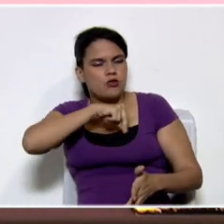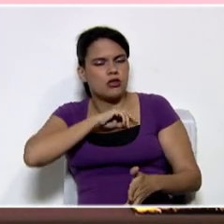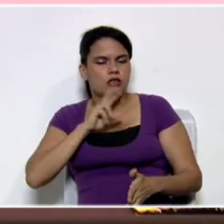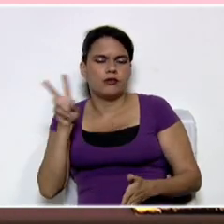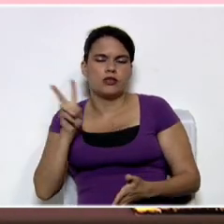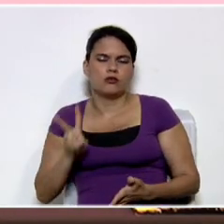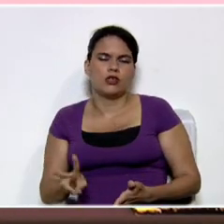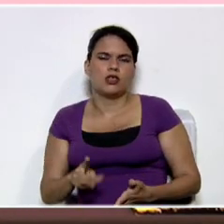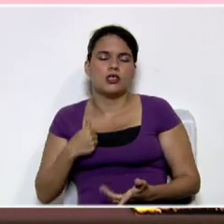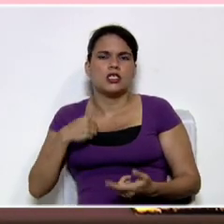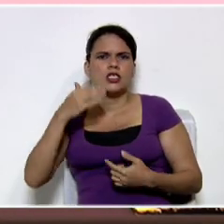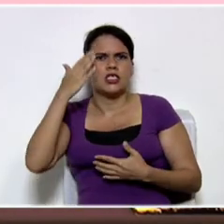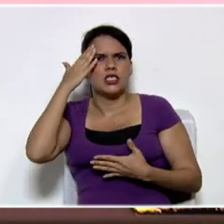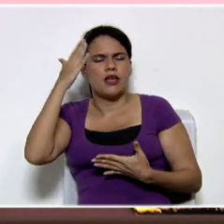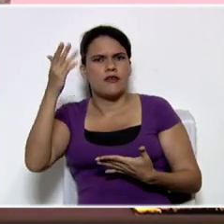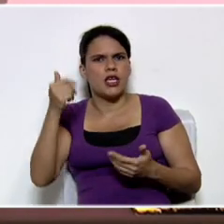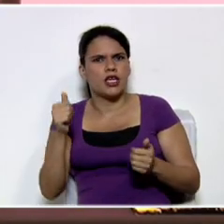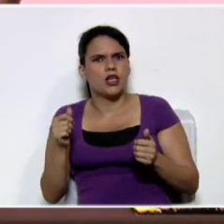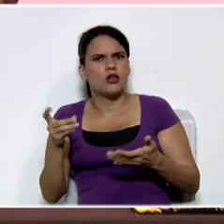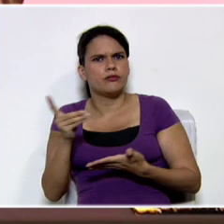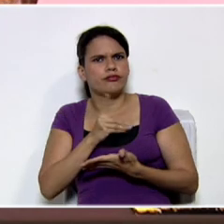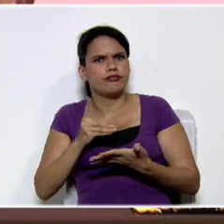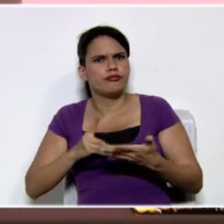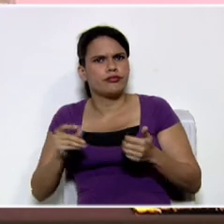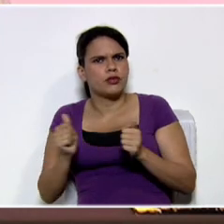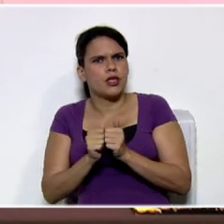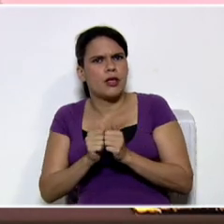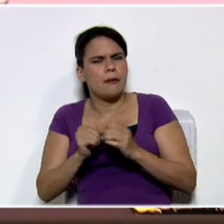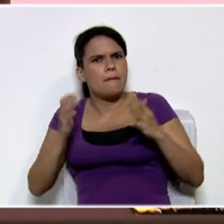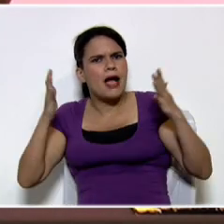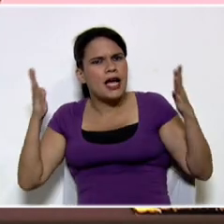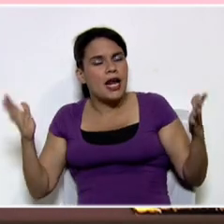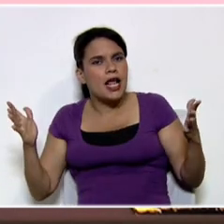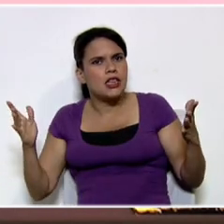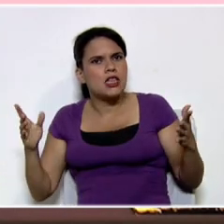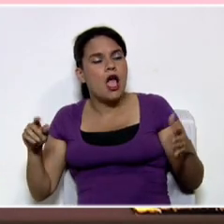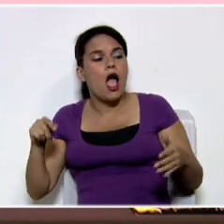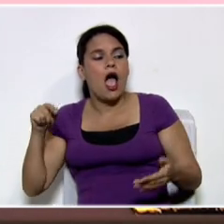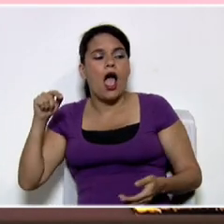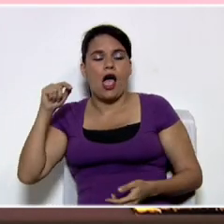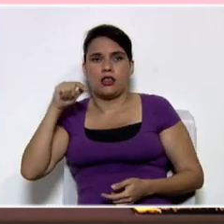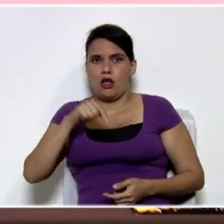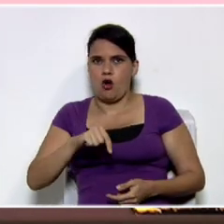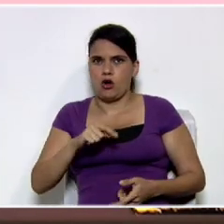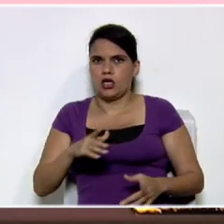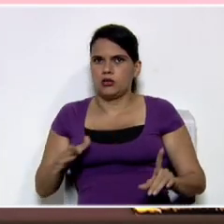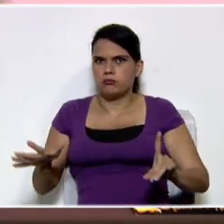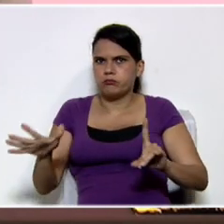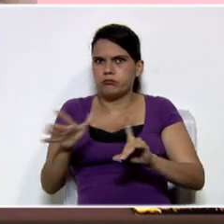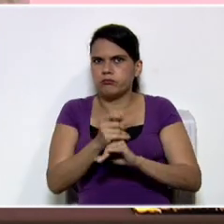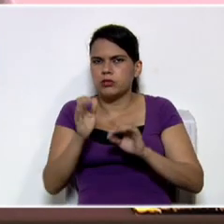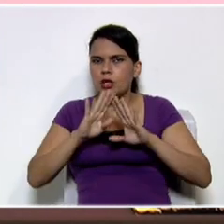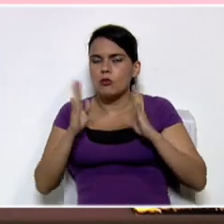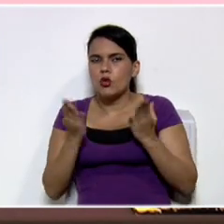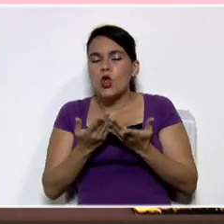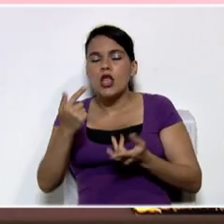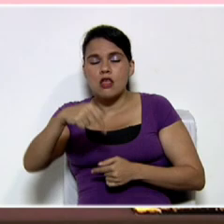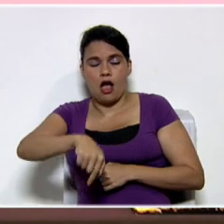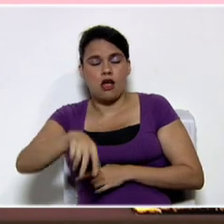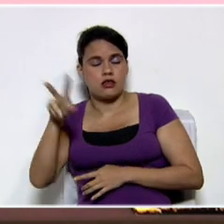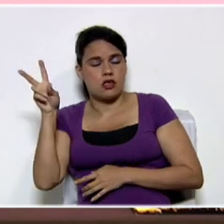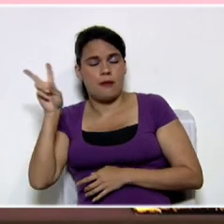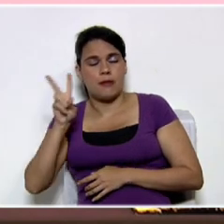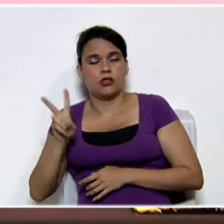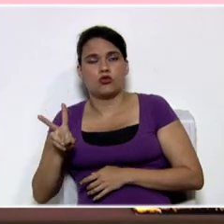Venezuela. ¿Sabías que los petroglifos más grandes hasta hoy que se han encontrado en el mundo están aquí en